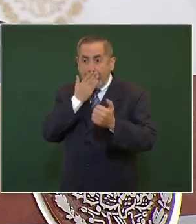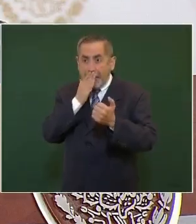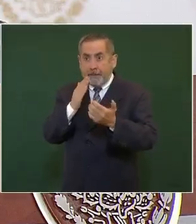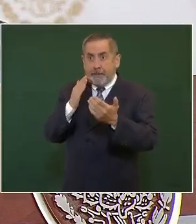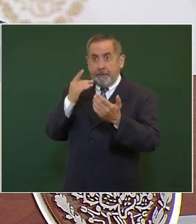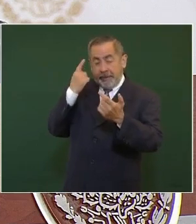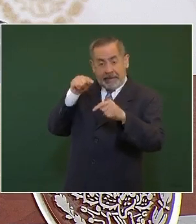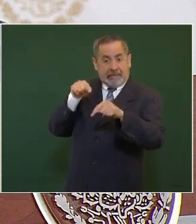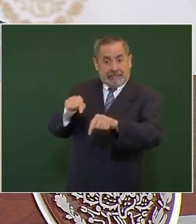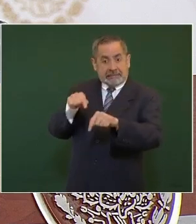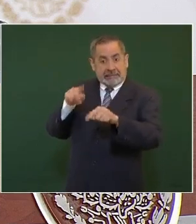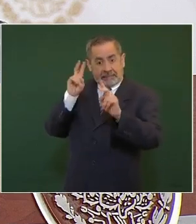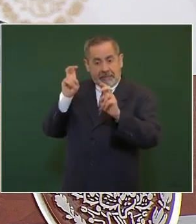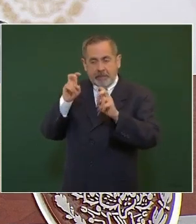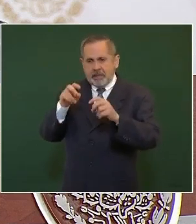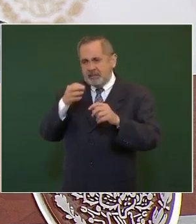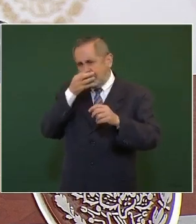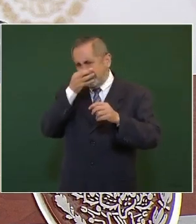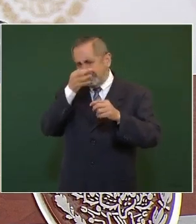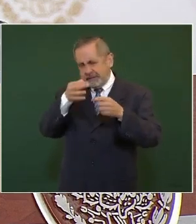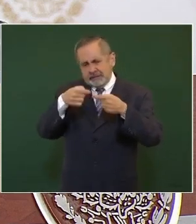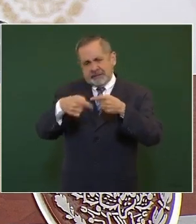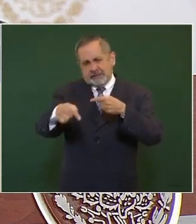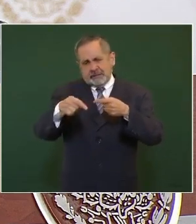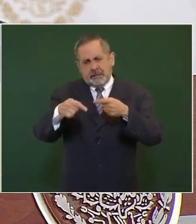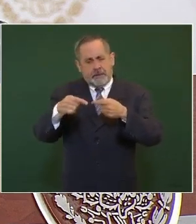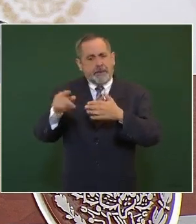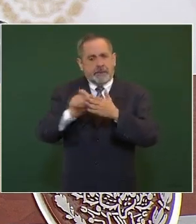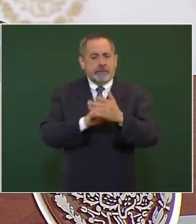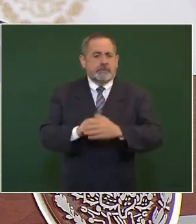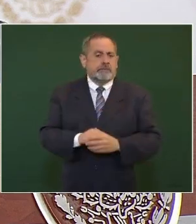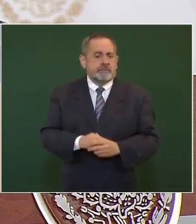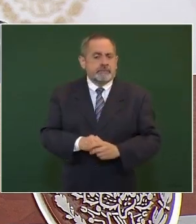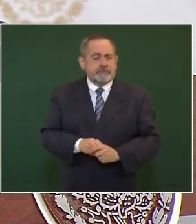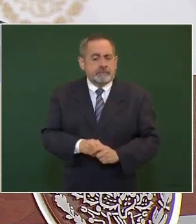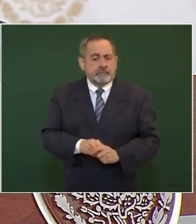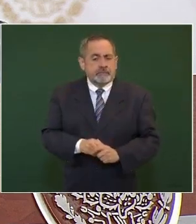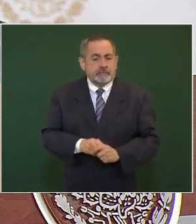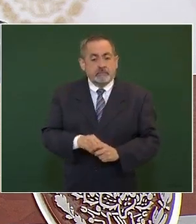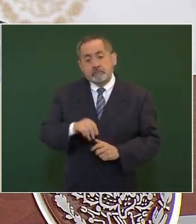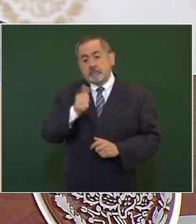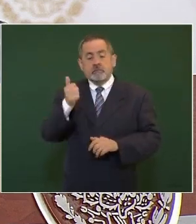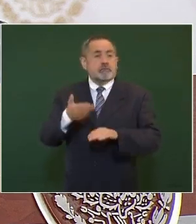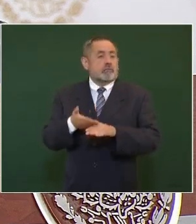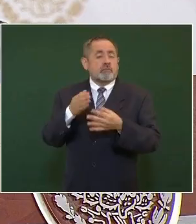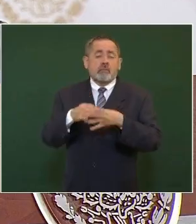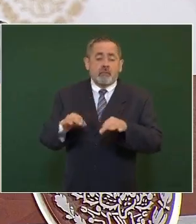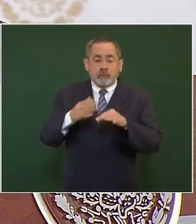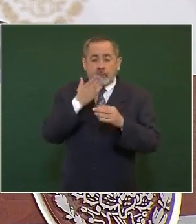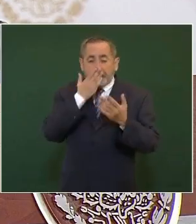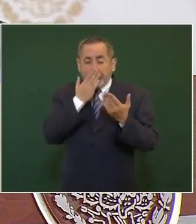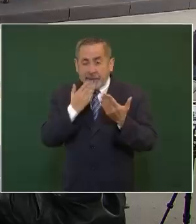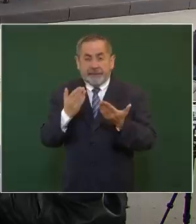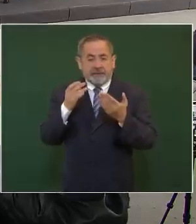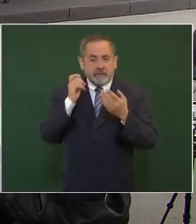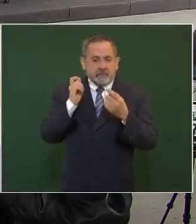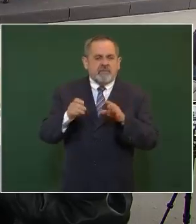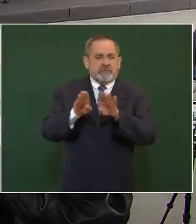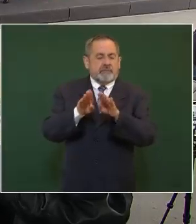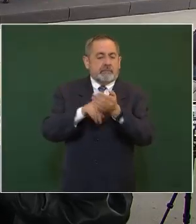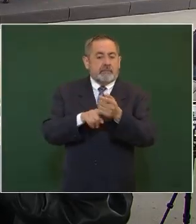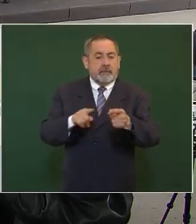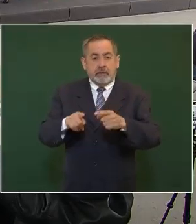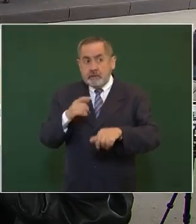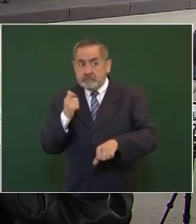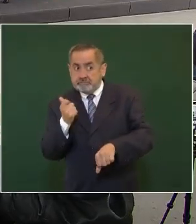tema a finales de este mes. Hay una cosa muy importante y es que la Secretaría de la Defensa alertó a